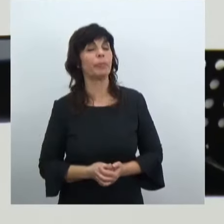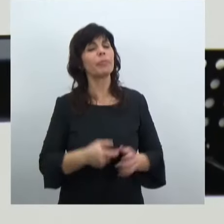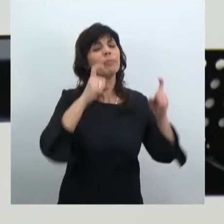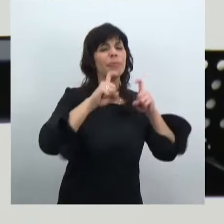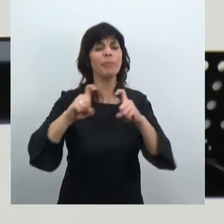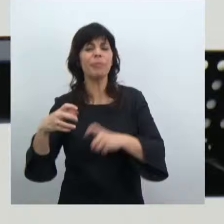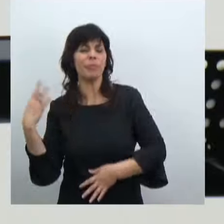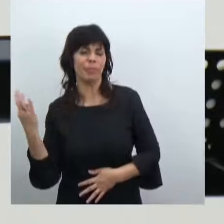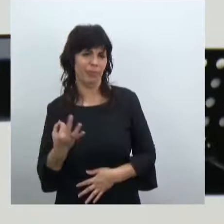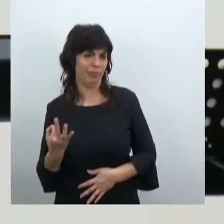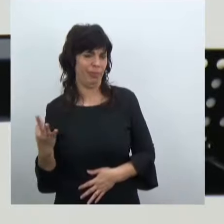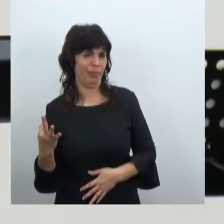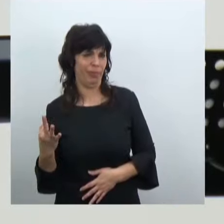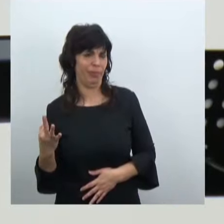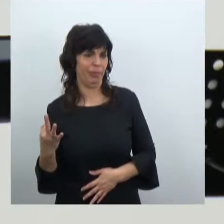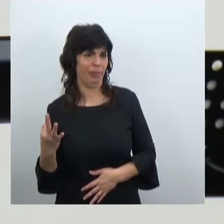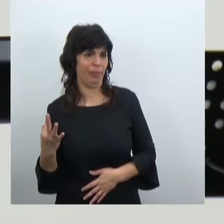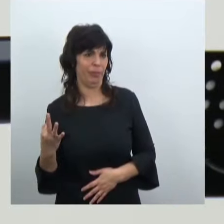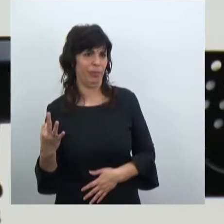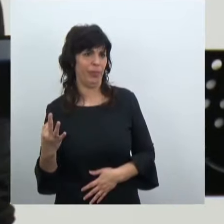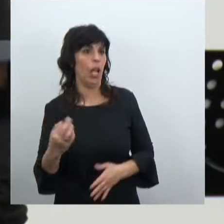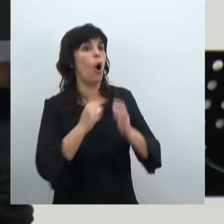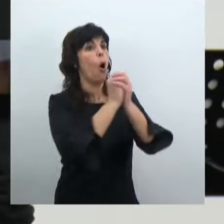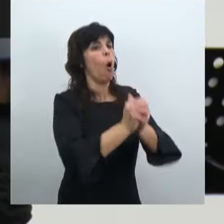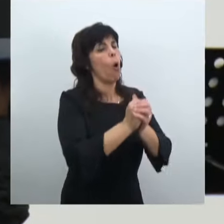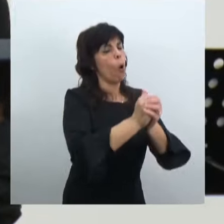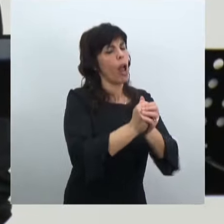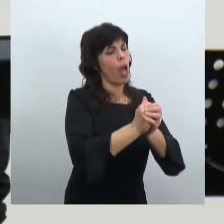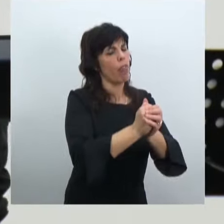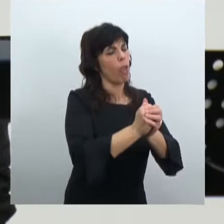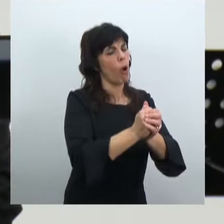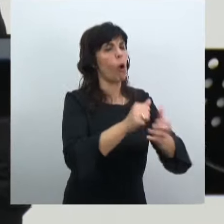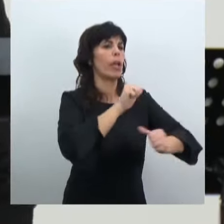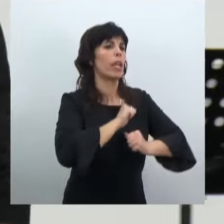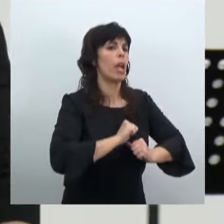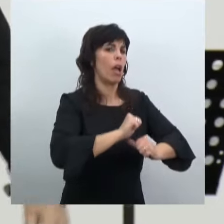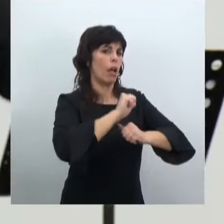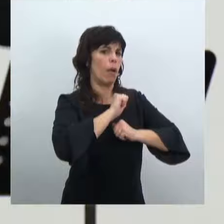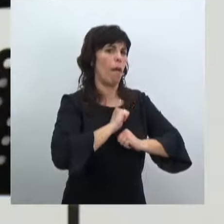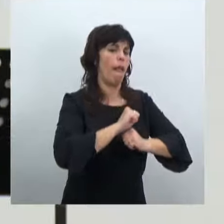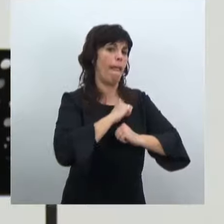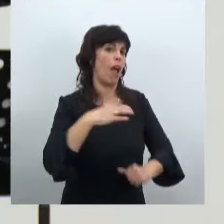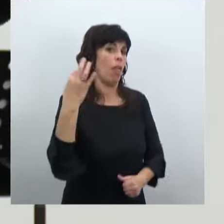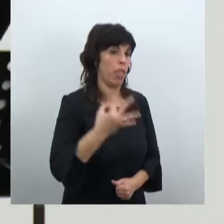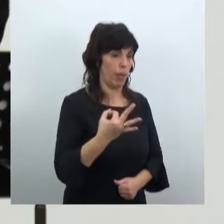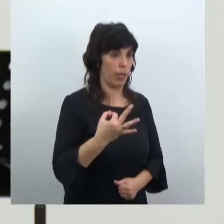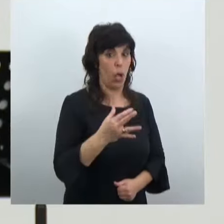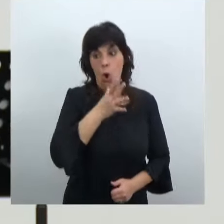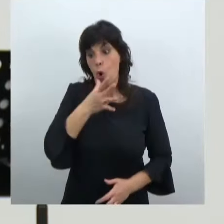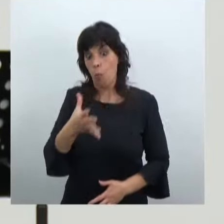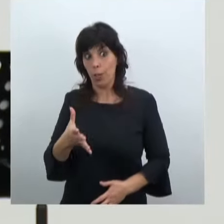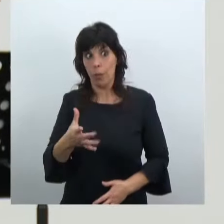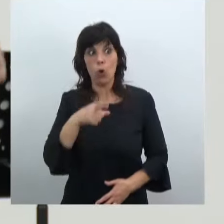la necesidad de esperar en la oración. Porque Él dijo: os